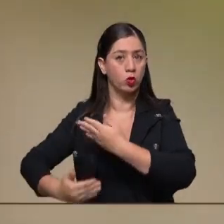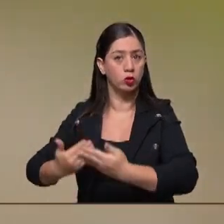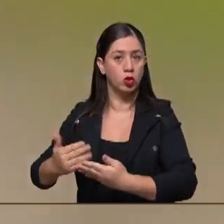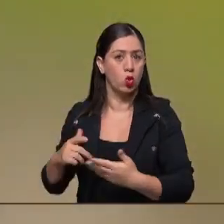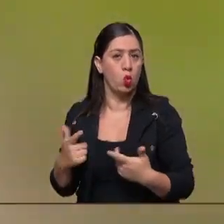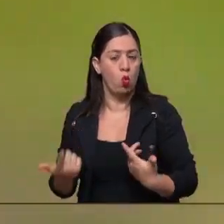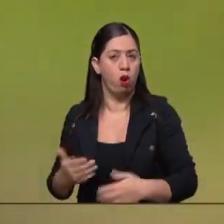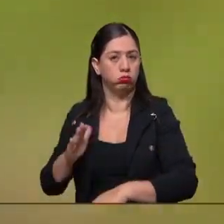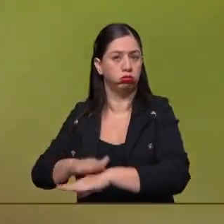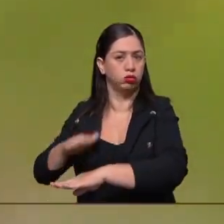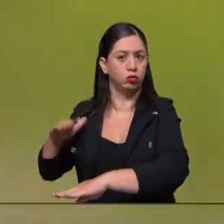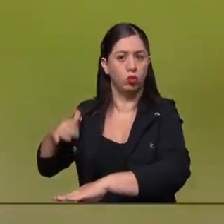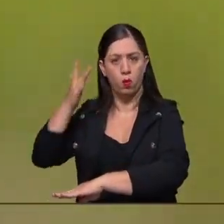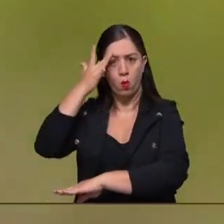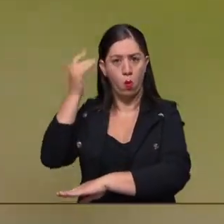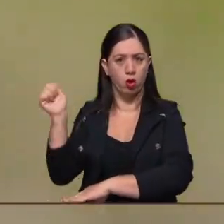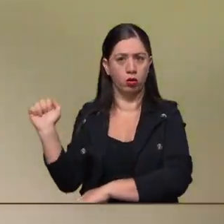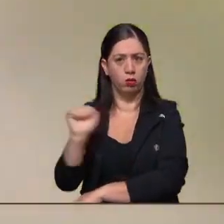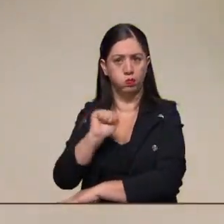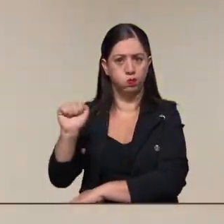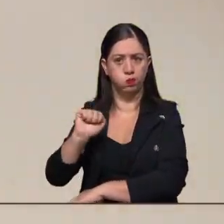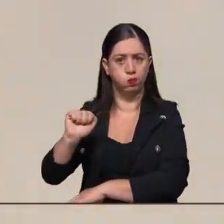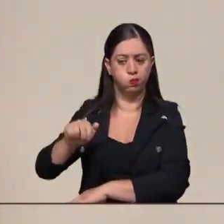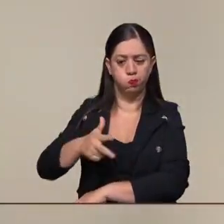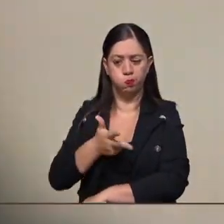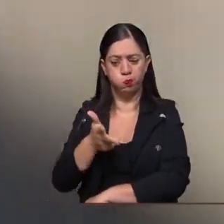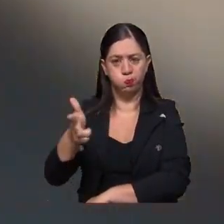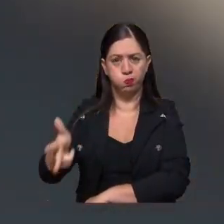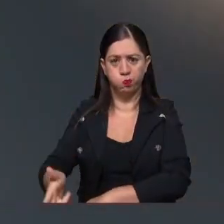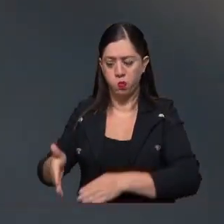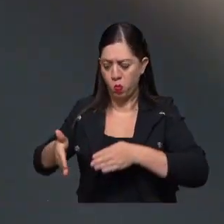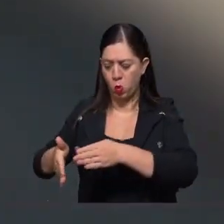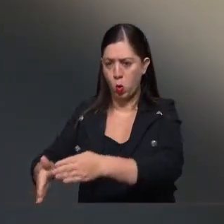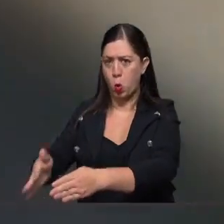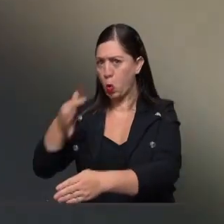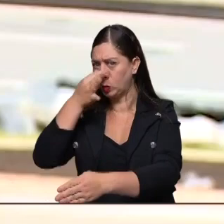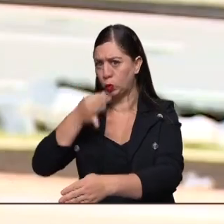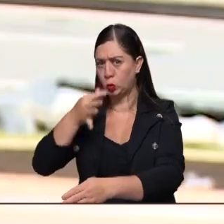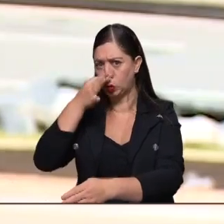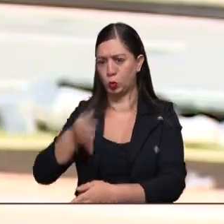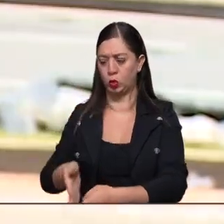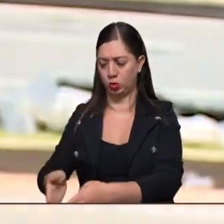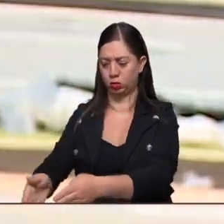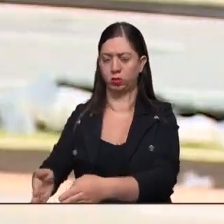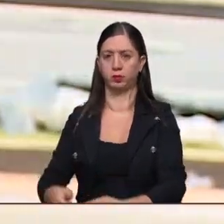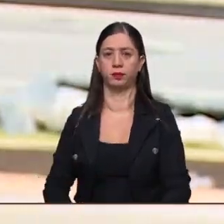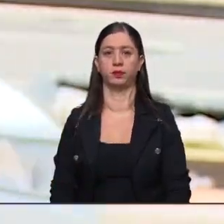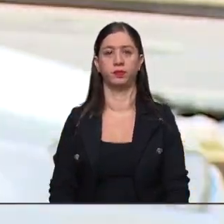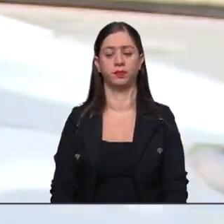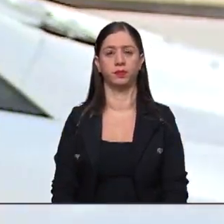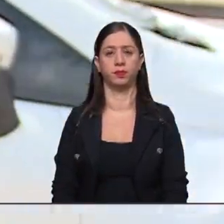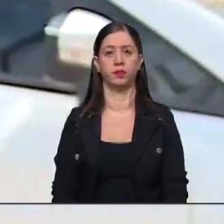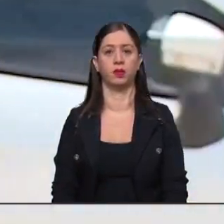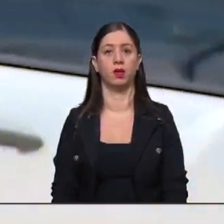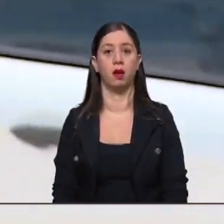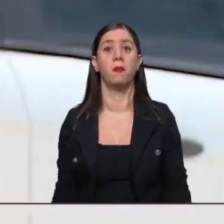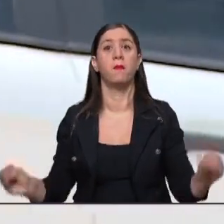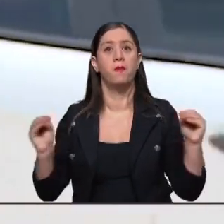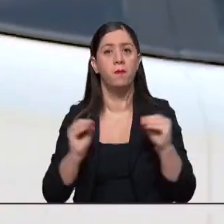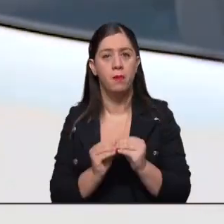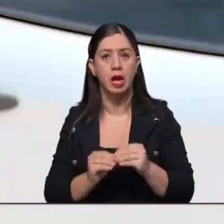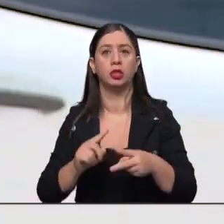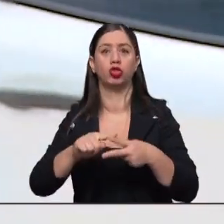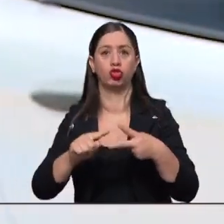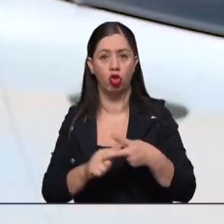cuál sería la causa para que este rodante terminara en este canal de aguas residuales. A esto se suman